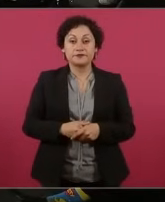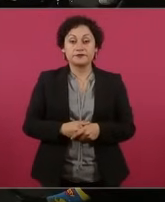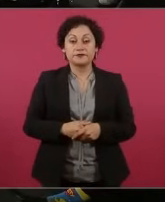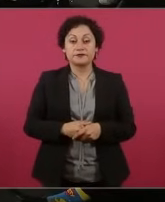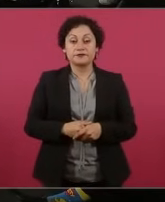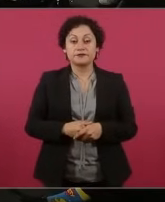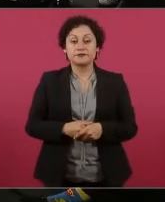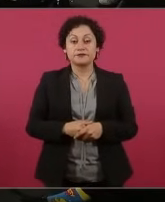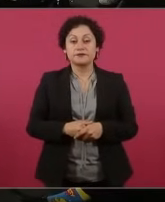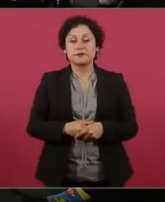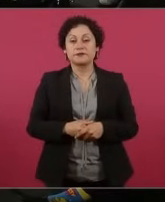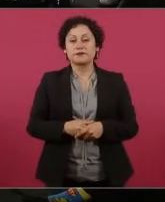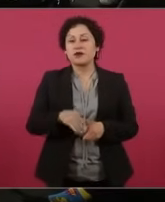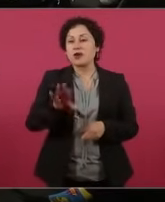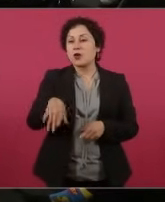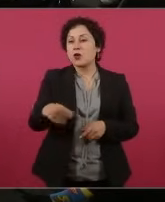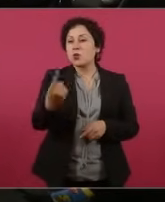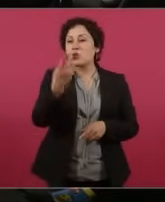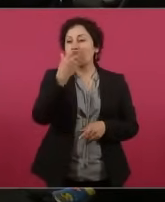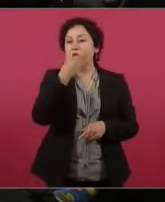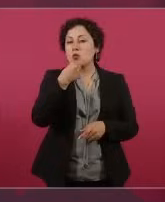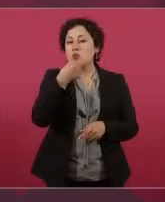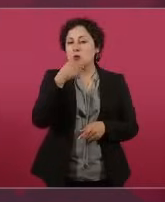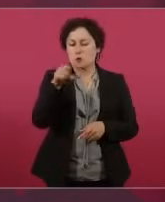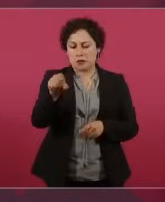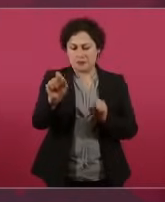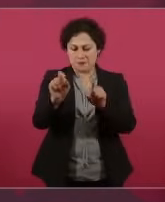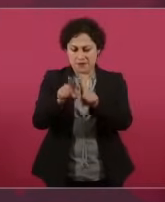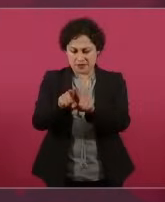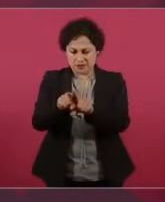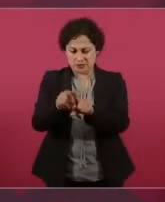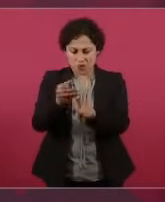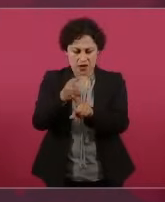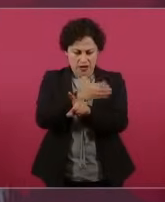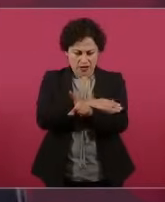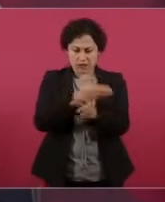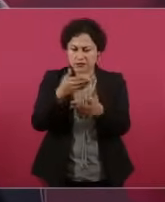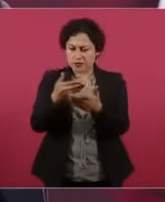Este señor que después fue de…